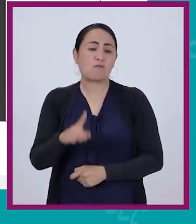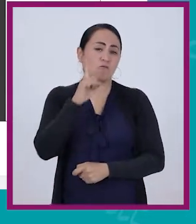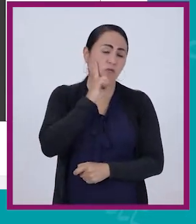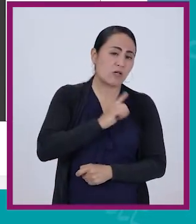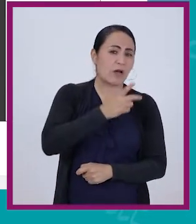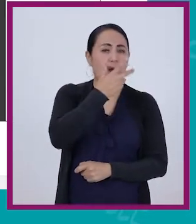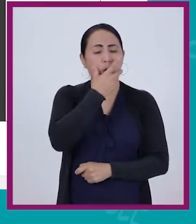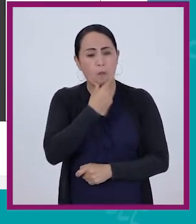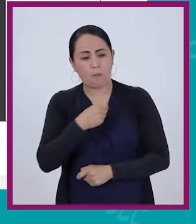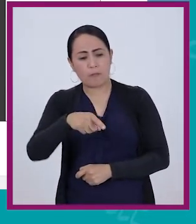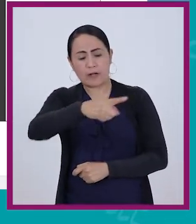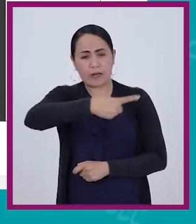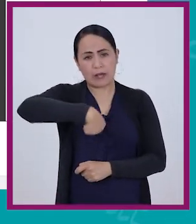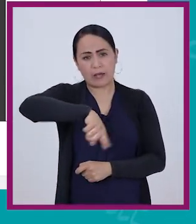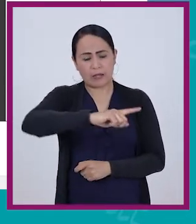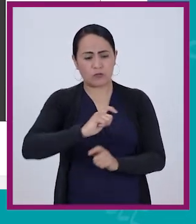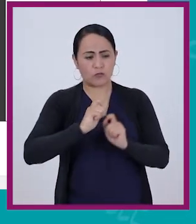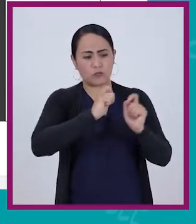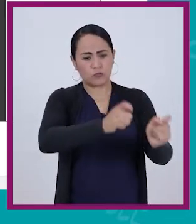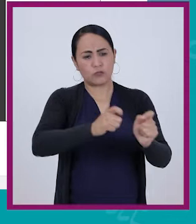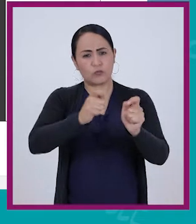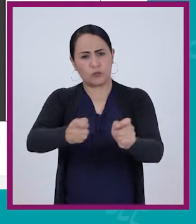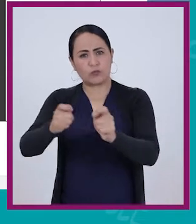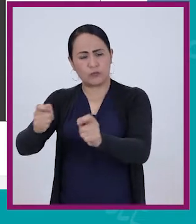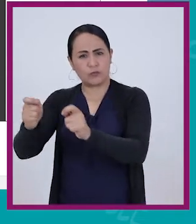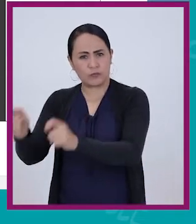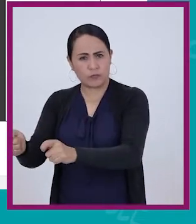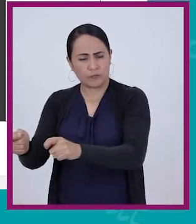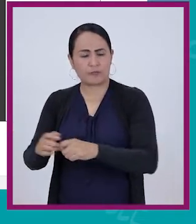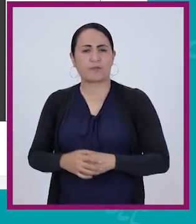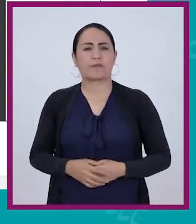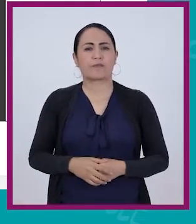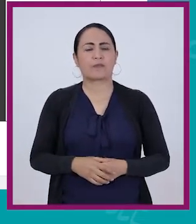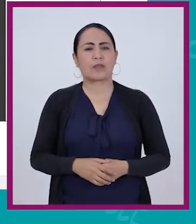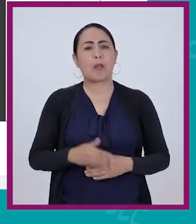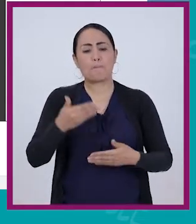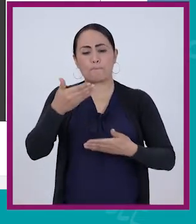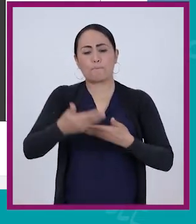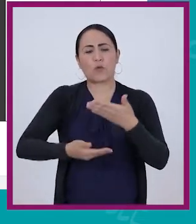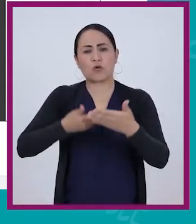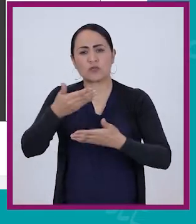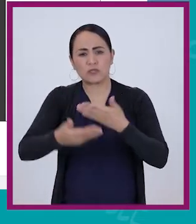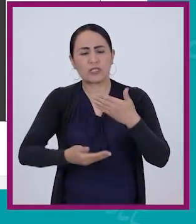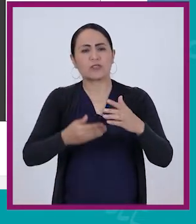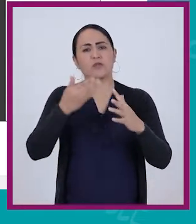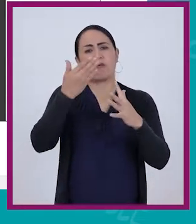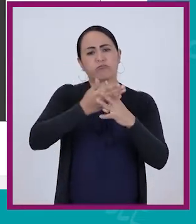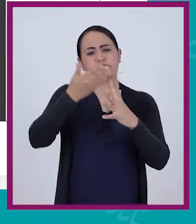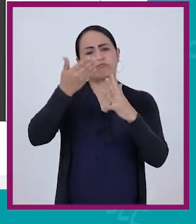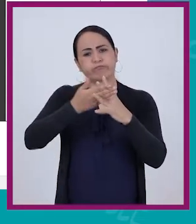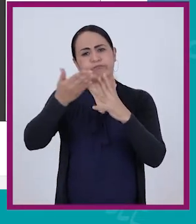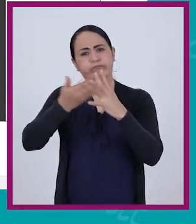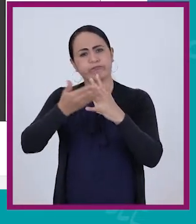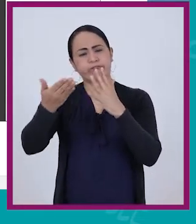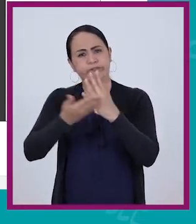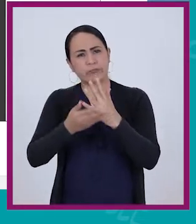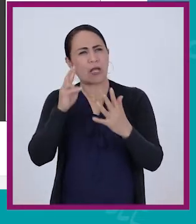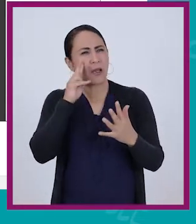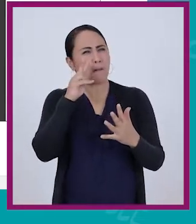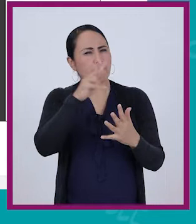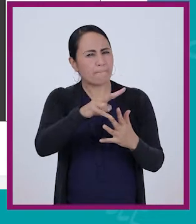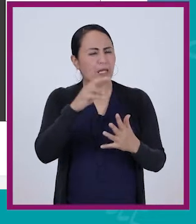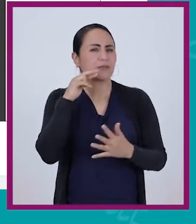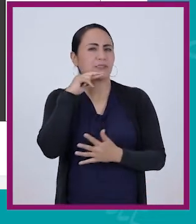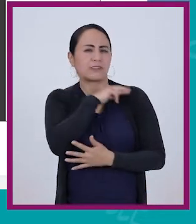entrega de las mismas, y se asignan a las y los responsables de llevar a cabo cada una de ellas. De esta manera, todo el proceso y la